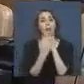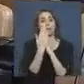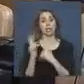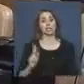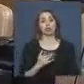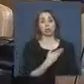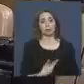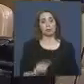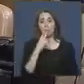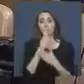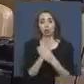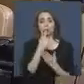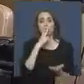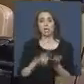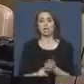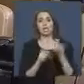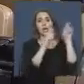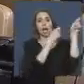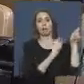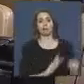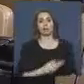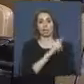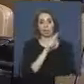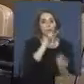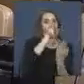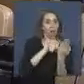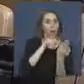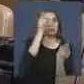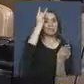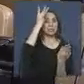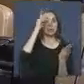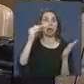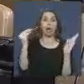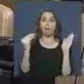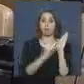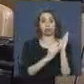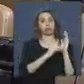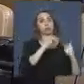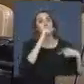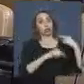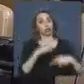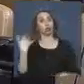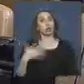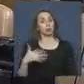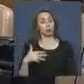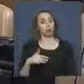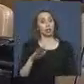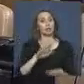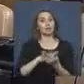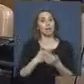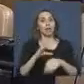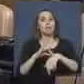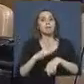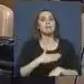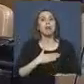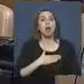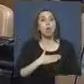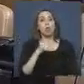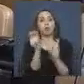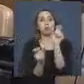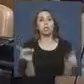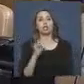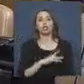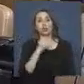Presidente, por eso quiero oficiar a la Presidenta de la República para que tome conocimiento, porque esto marca un precedente importante para la salud y el cuidado de los chilenos y chilenas